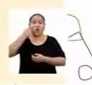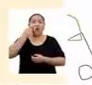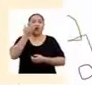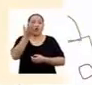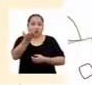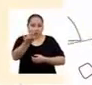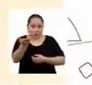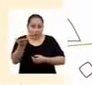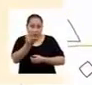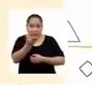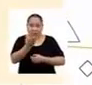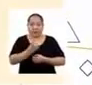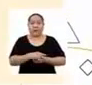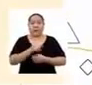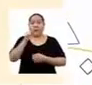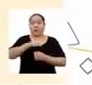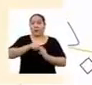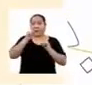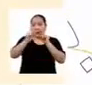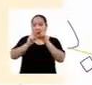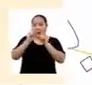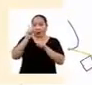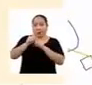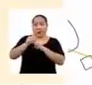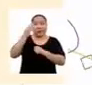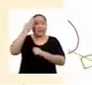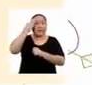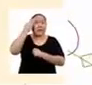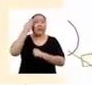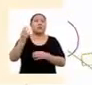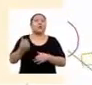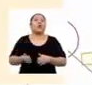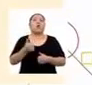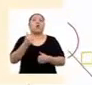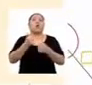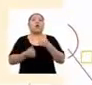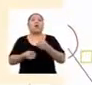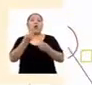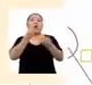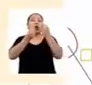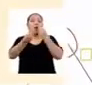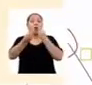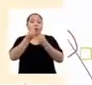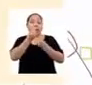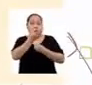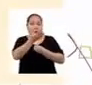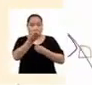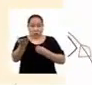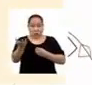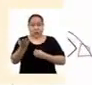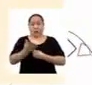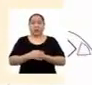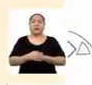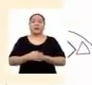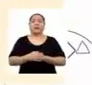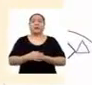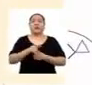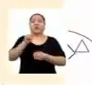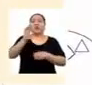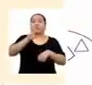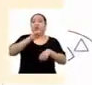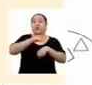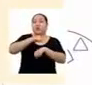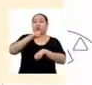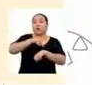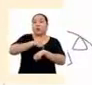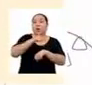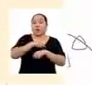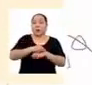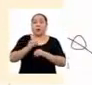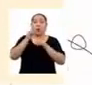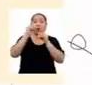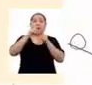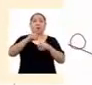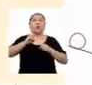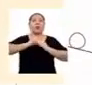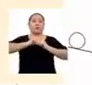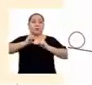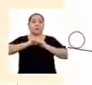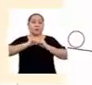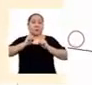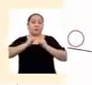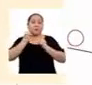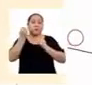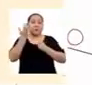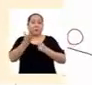conocernos. Con esta encuesta, sabremos el tipo de alimentación que tenemos, el tiempo que destinamos para nuestra